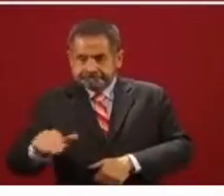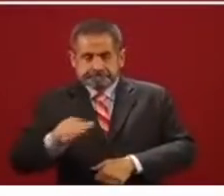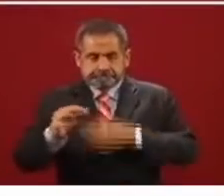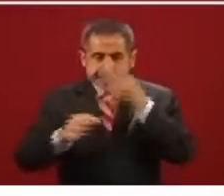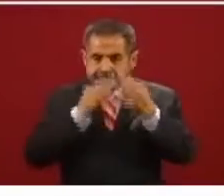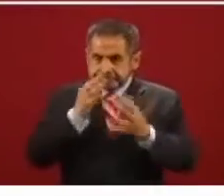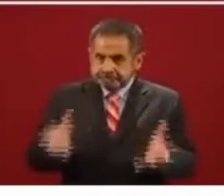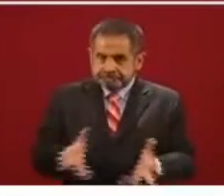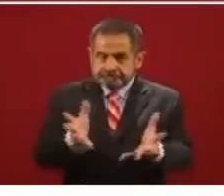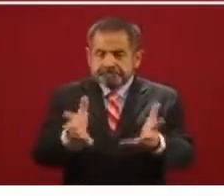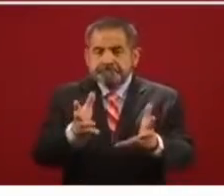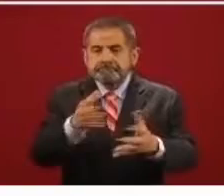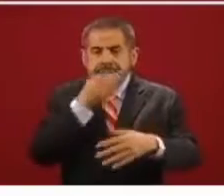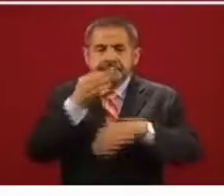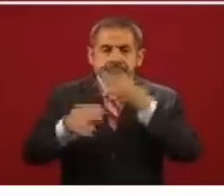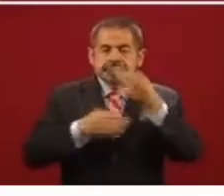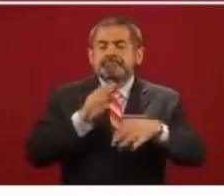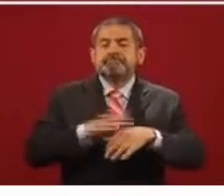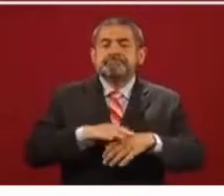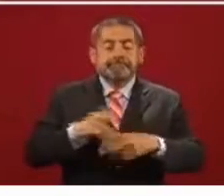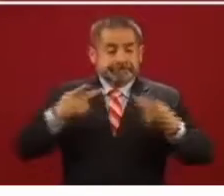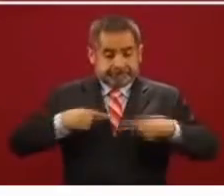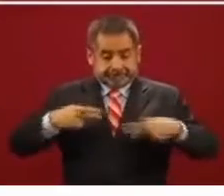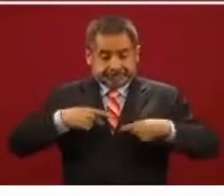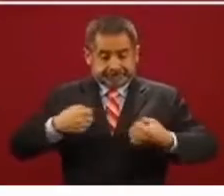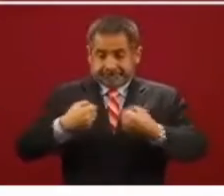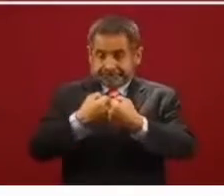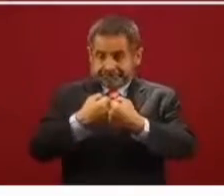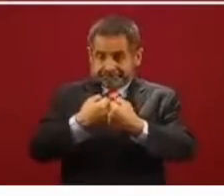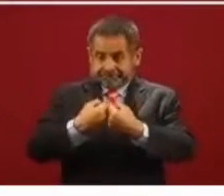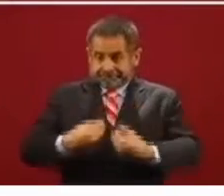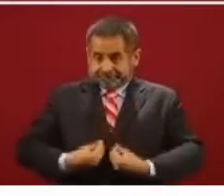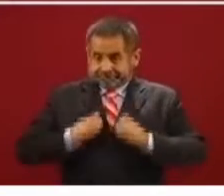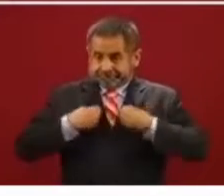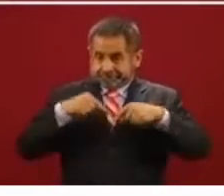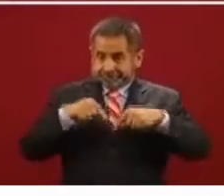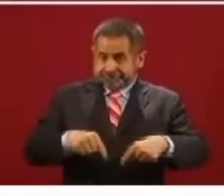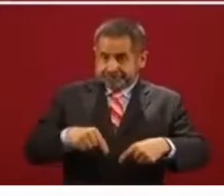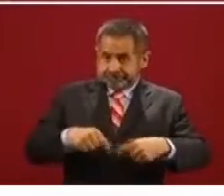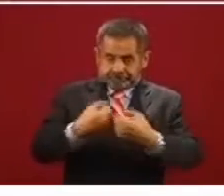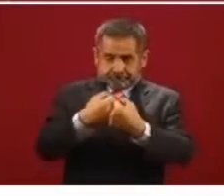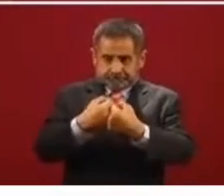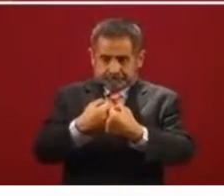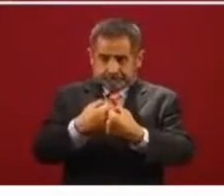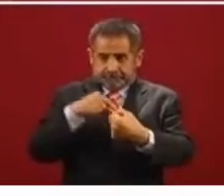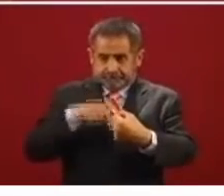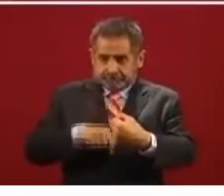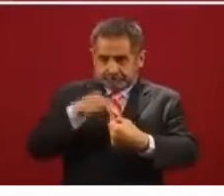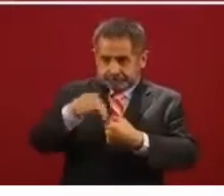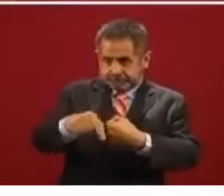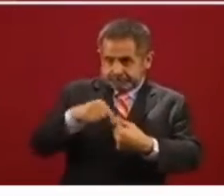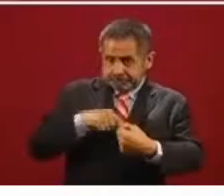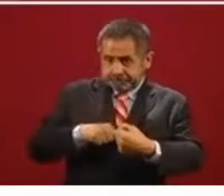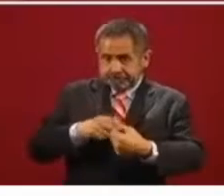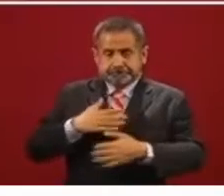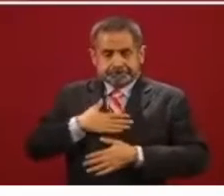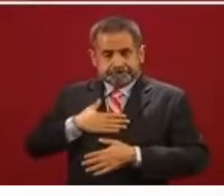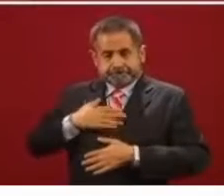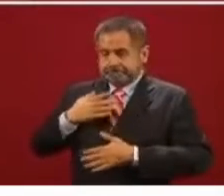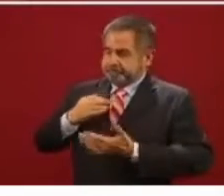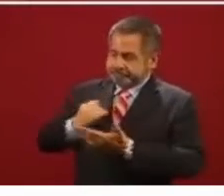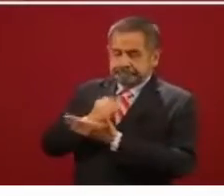promover que la población se abstenga en la zona fronteriza, por decisión propia en primer